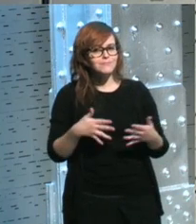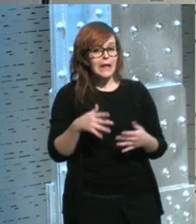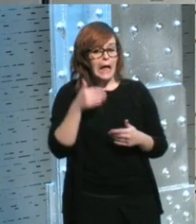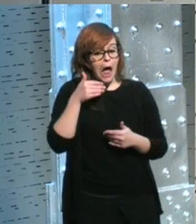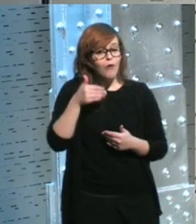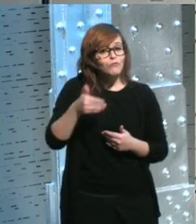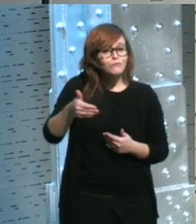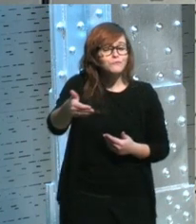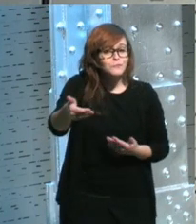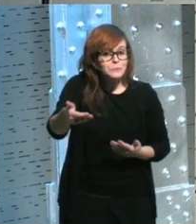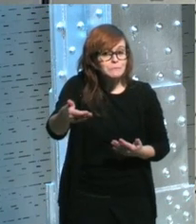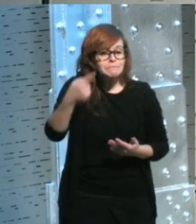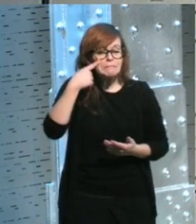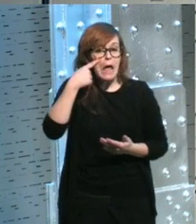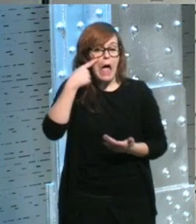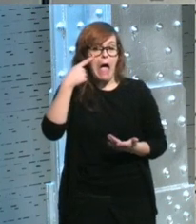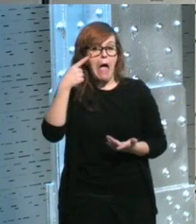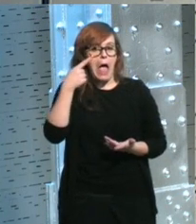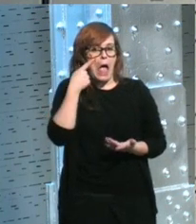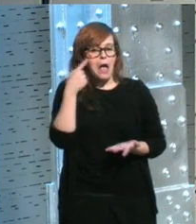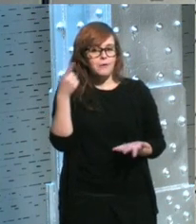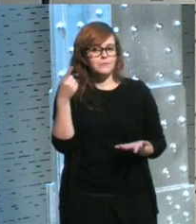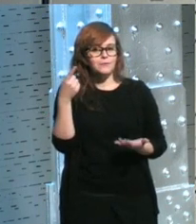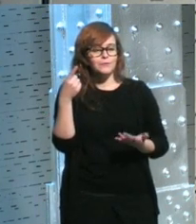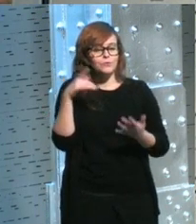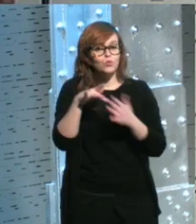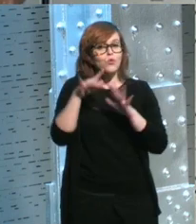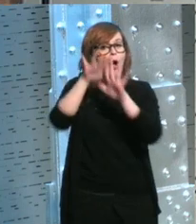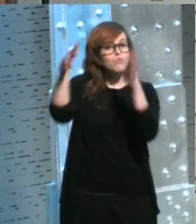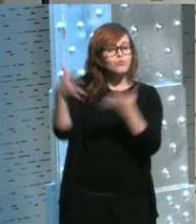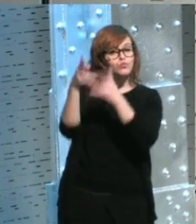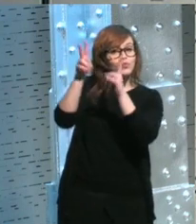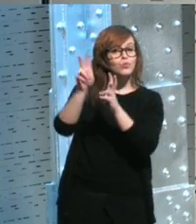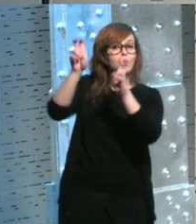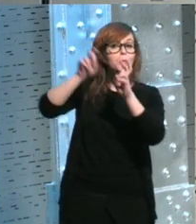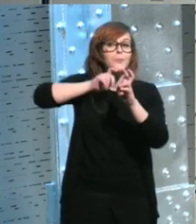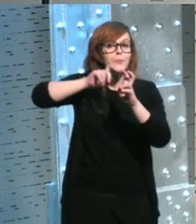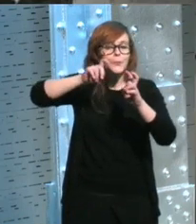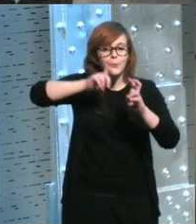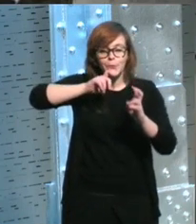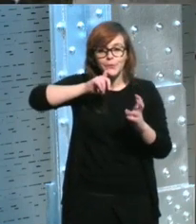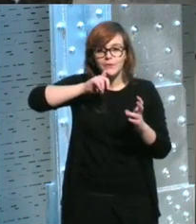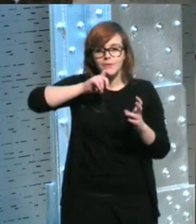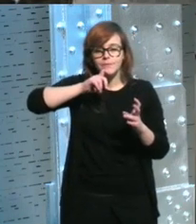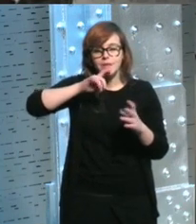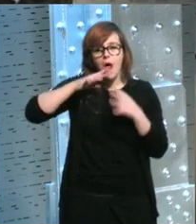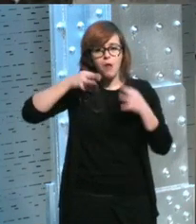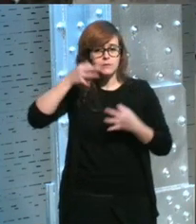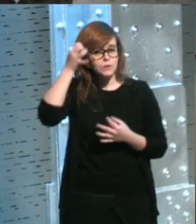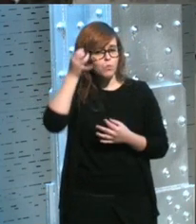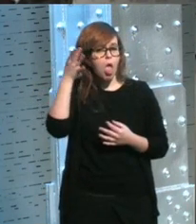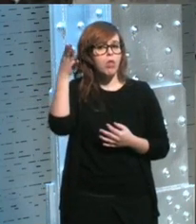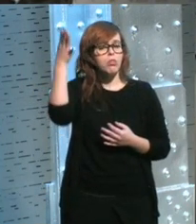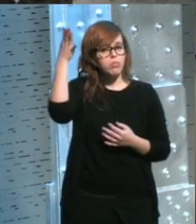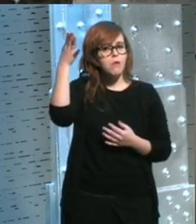pasa o qué va a ser, cómo va a ser ese nuevo mundo, partiendo de una idea muy